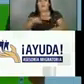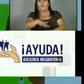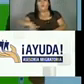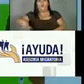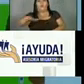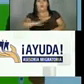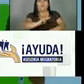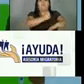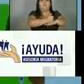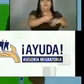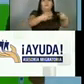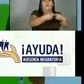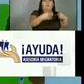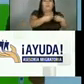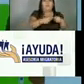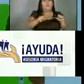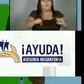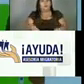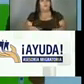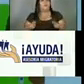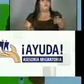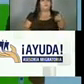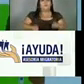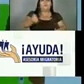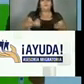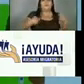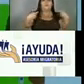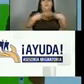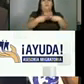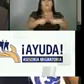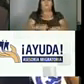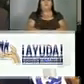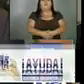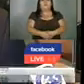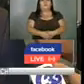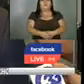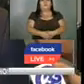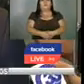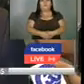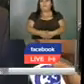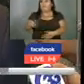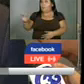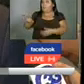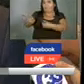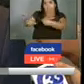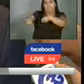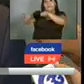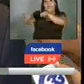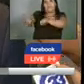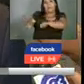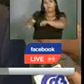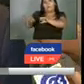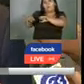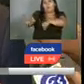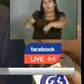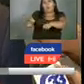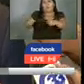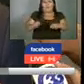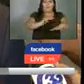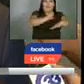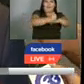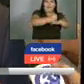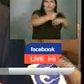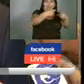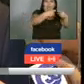del país, con la idea de acelerar el uso de vehículos eléctricos. Con esta alianza lo que se pretende es instalar cargadores de